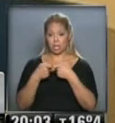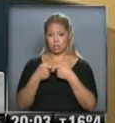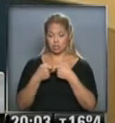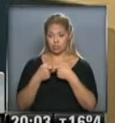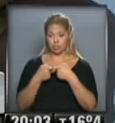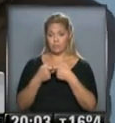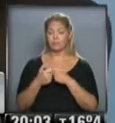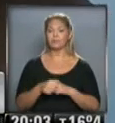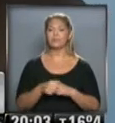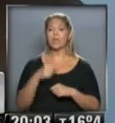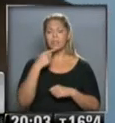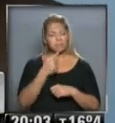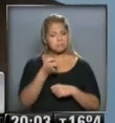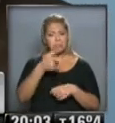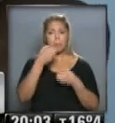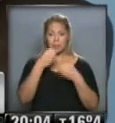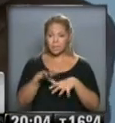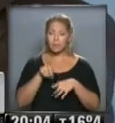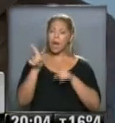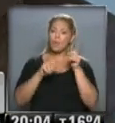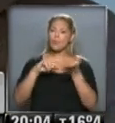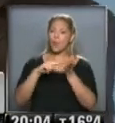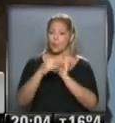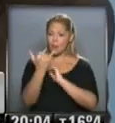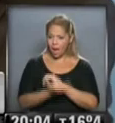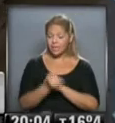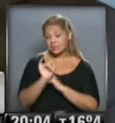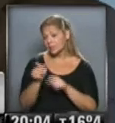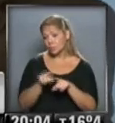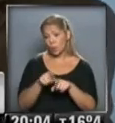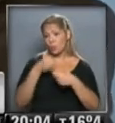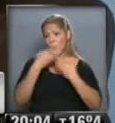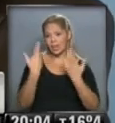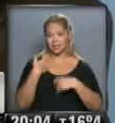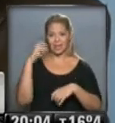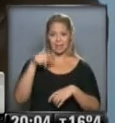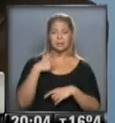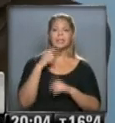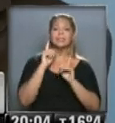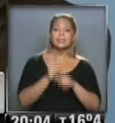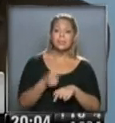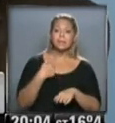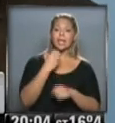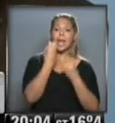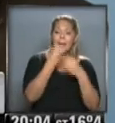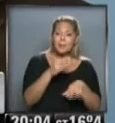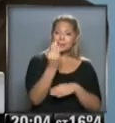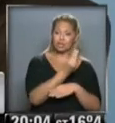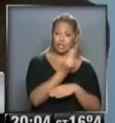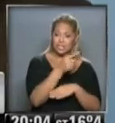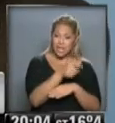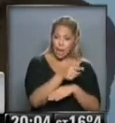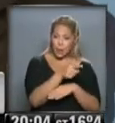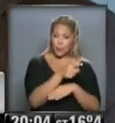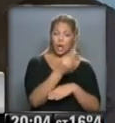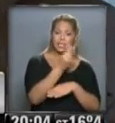con las dificultades que supone arrancar toda nueva iniciativa, también con el hecho de que arrancó un sábado, lo cual implica